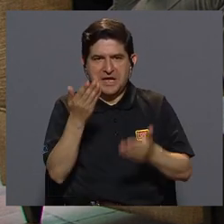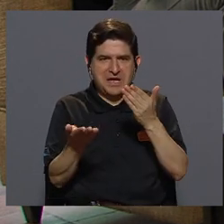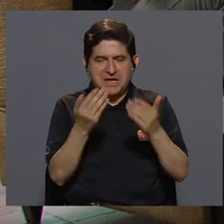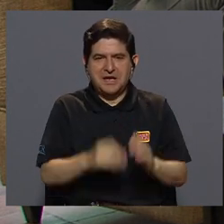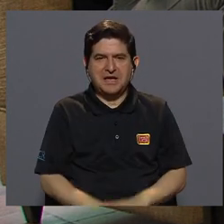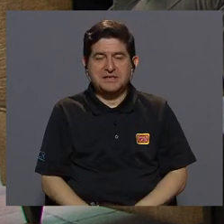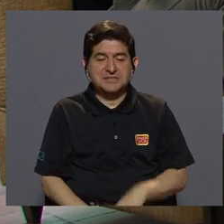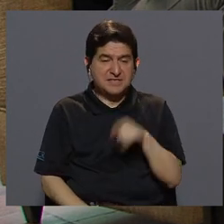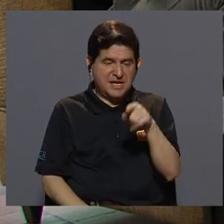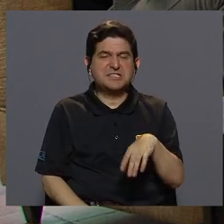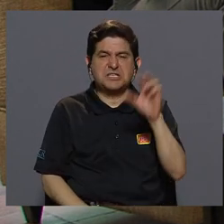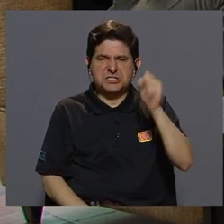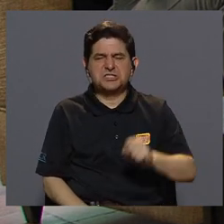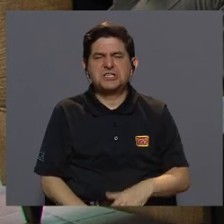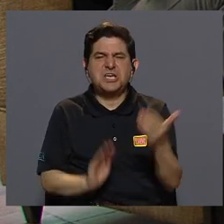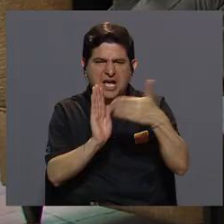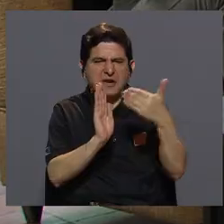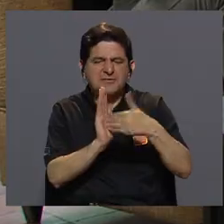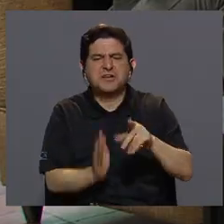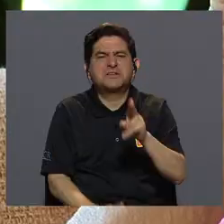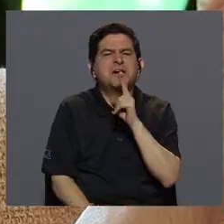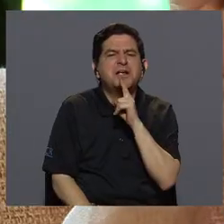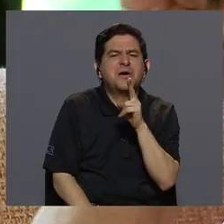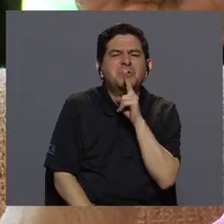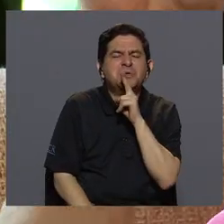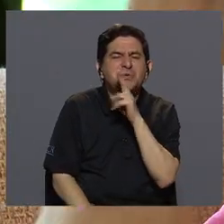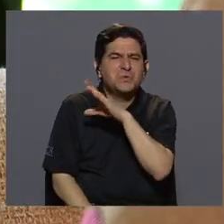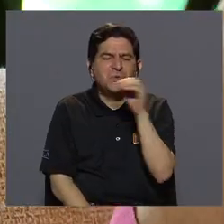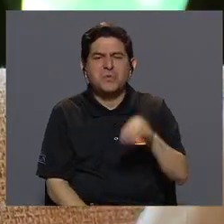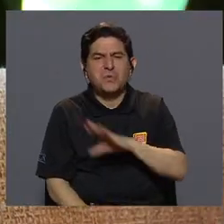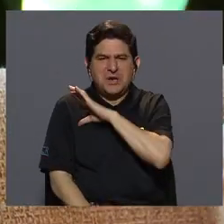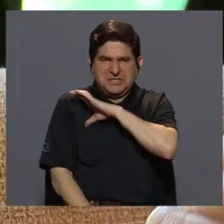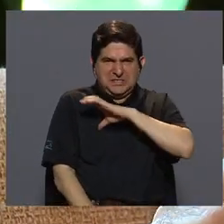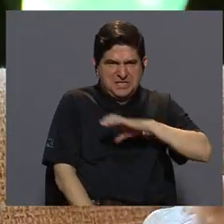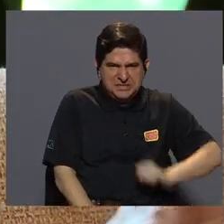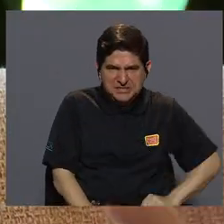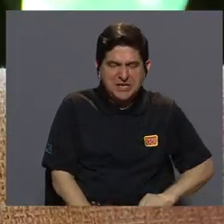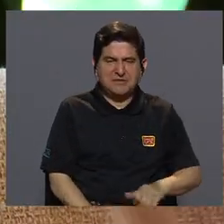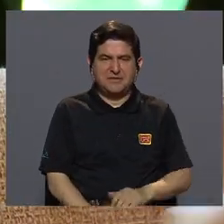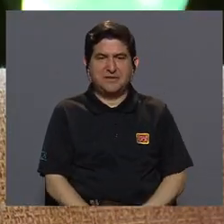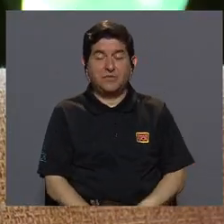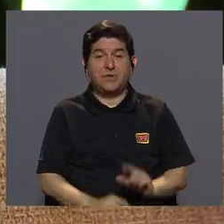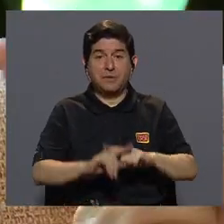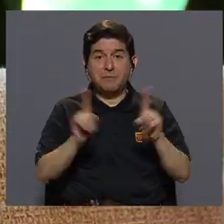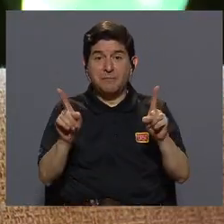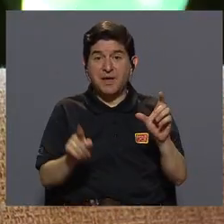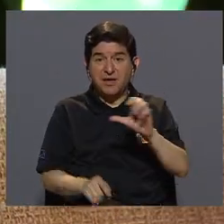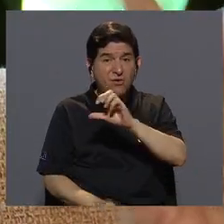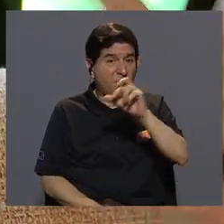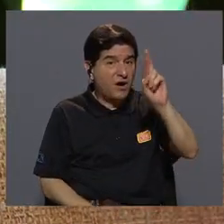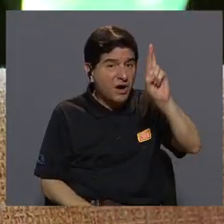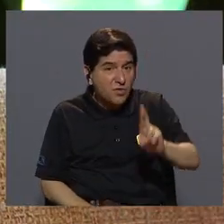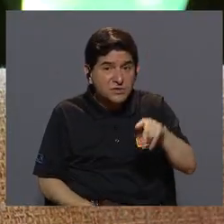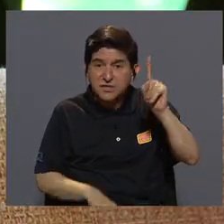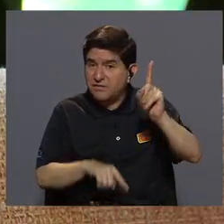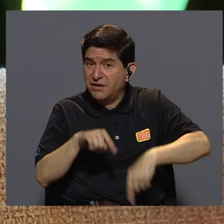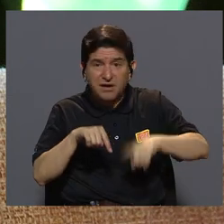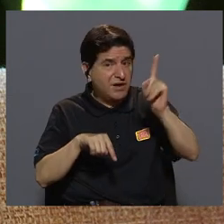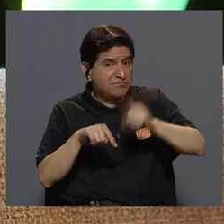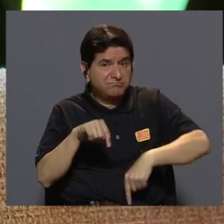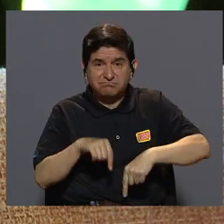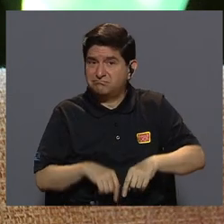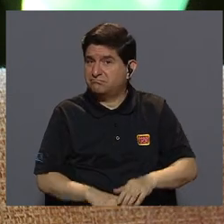torciéndoles el brazo a Honduras y a Salvador y todas esas cosas, pero con Costa Rica no